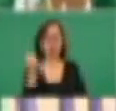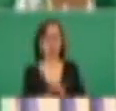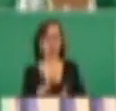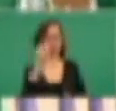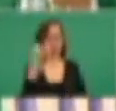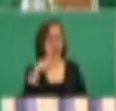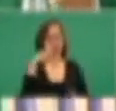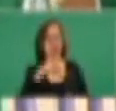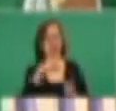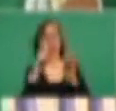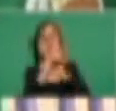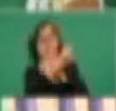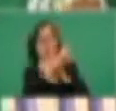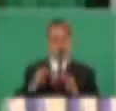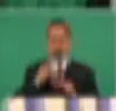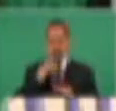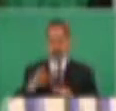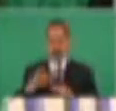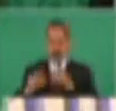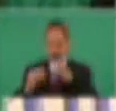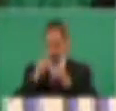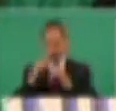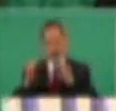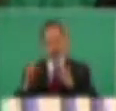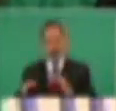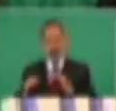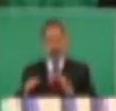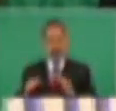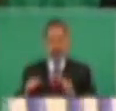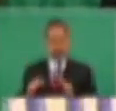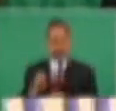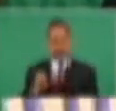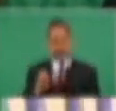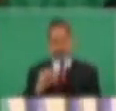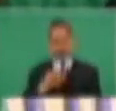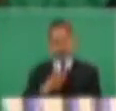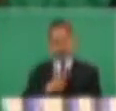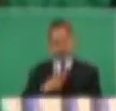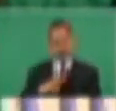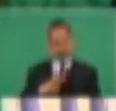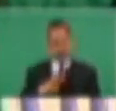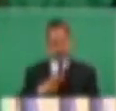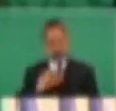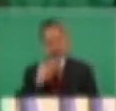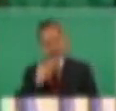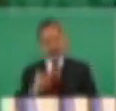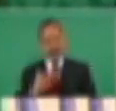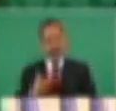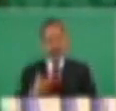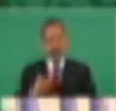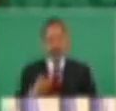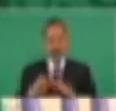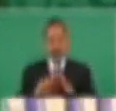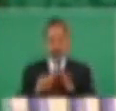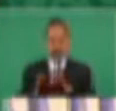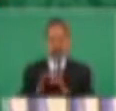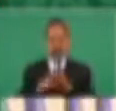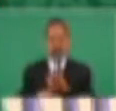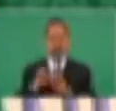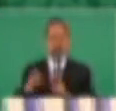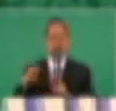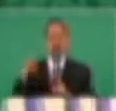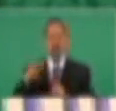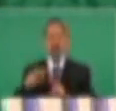pero critica a la oposición muy frecuentemente y con eso se está metiendo en la elección, pero también el descalificar el INE y